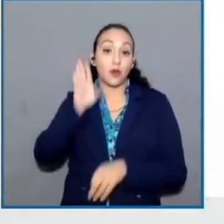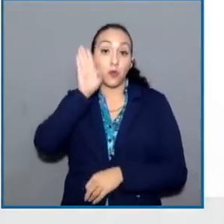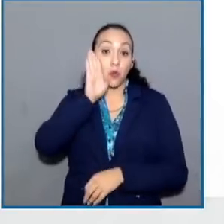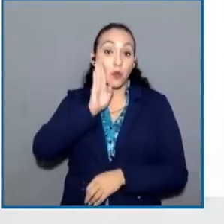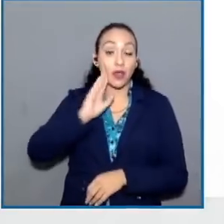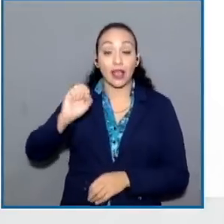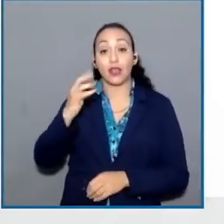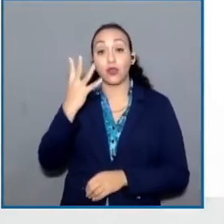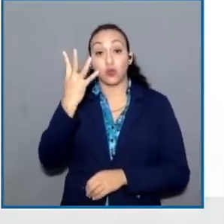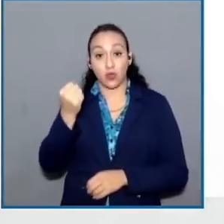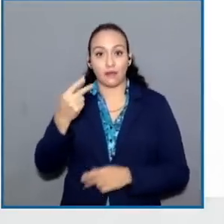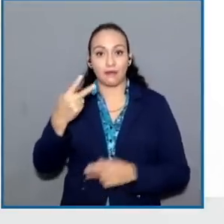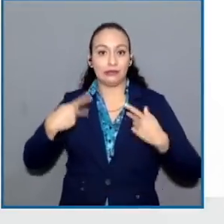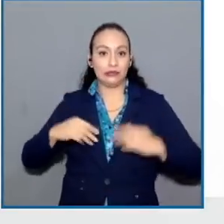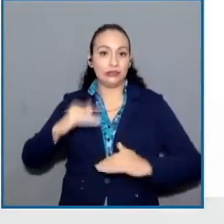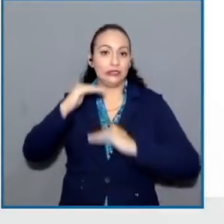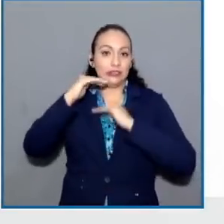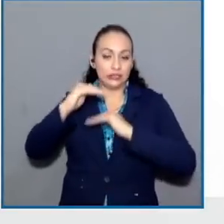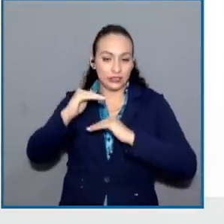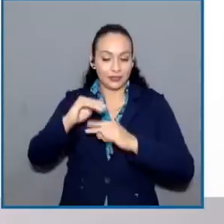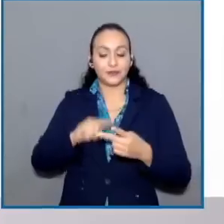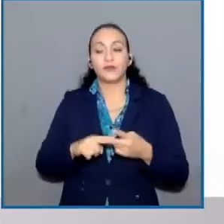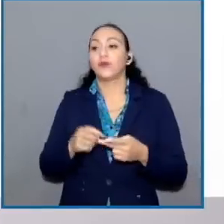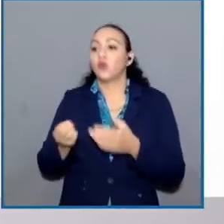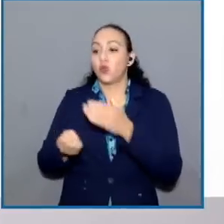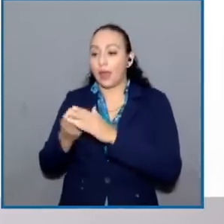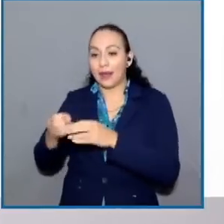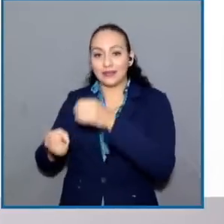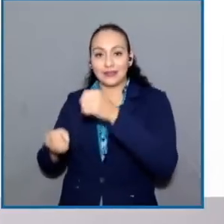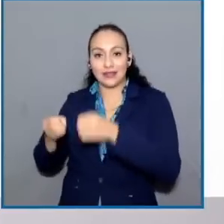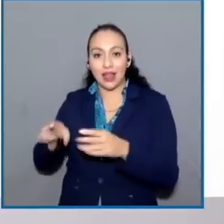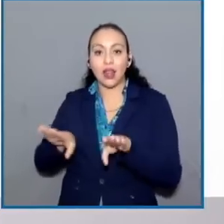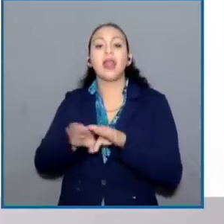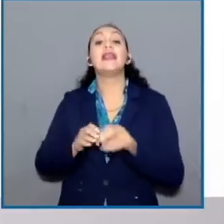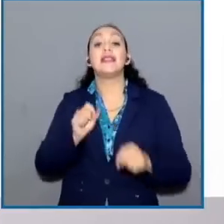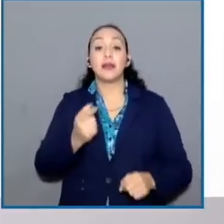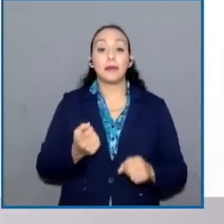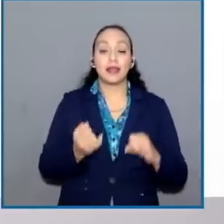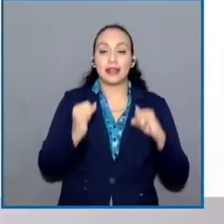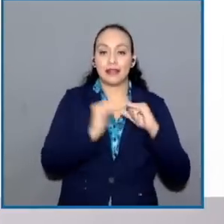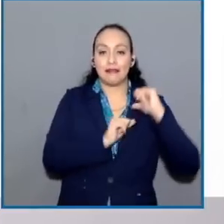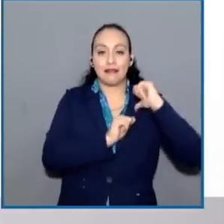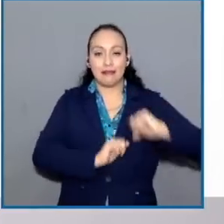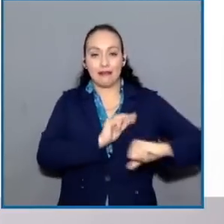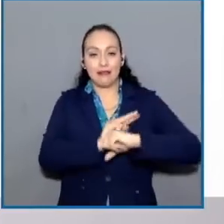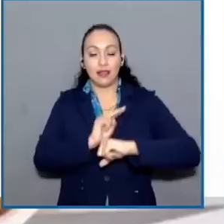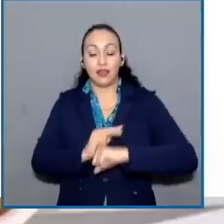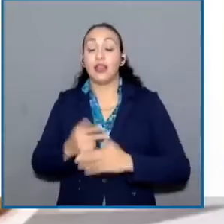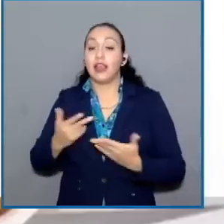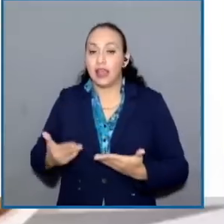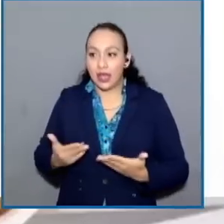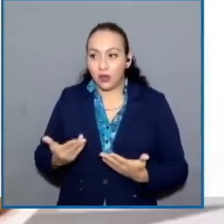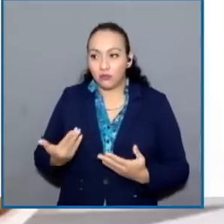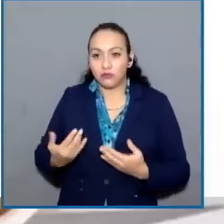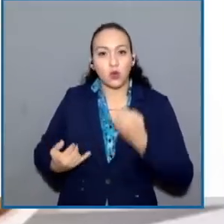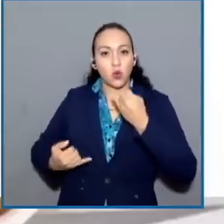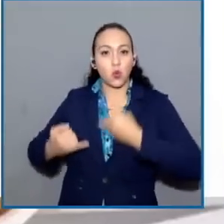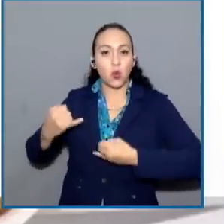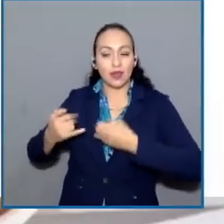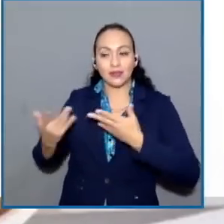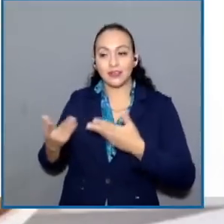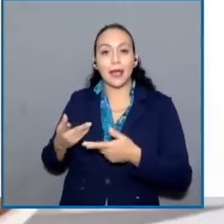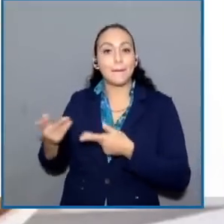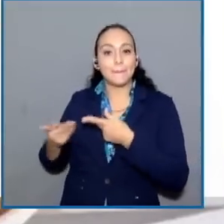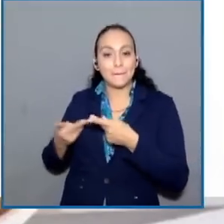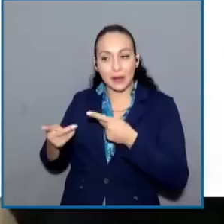del Tribunal de Disciplina Judicial. La ley de carrera judicial, dijo, buscará fortalecer a la Escuela Nacional de Formación